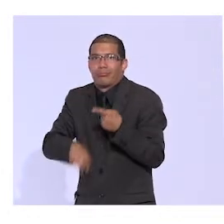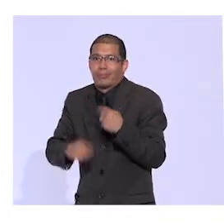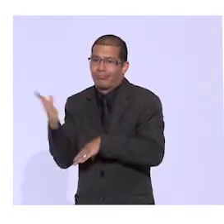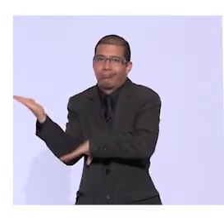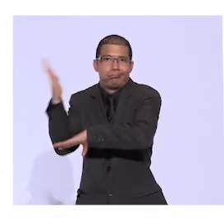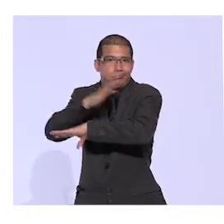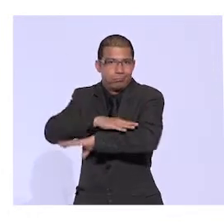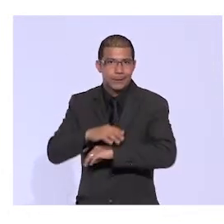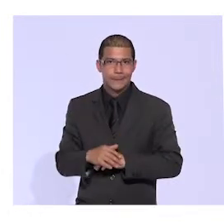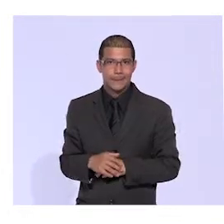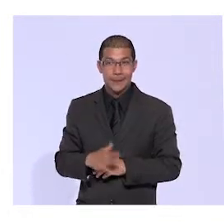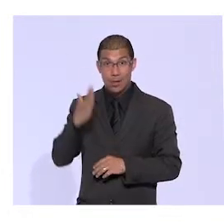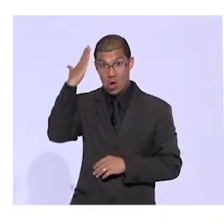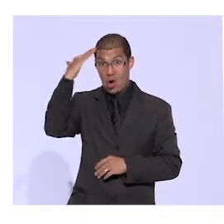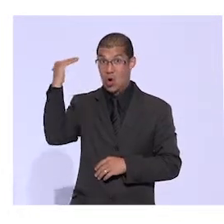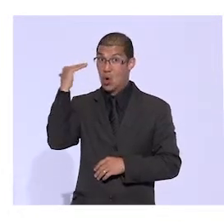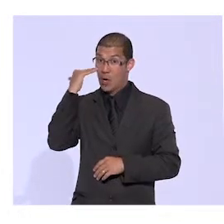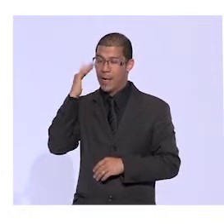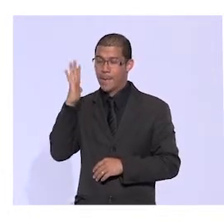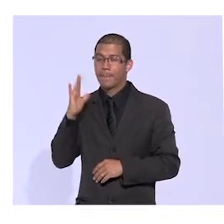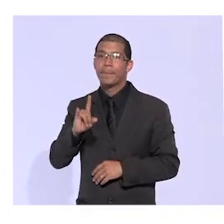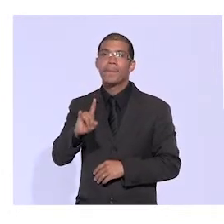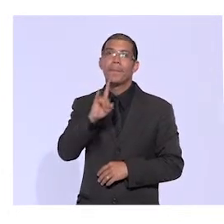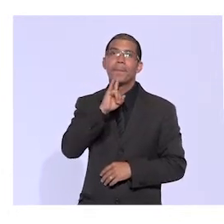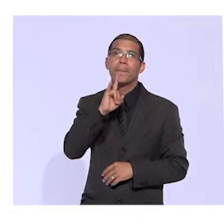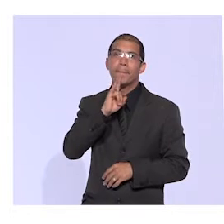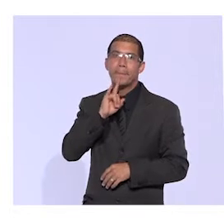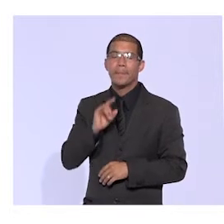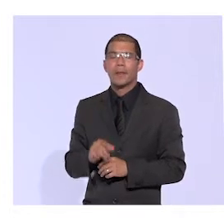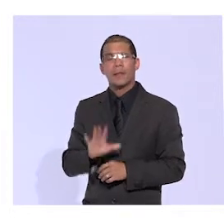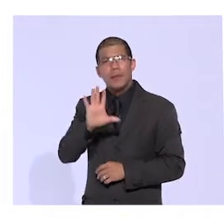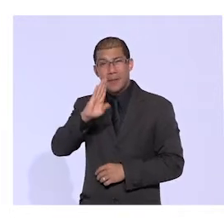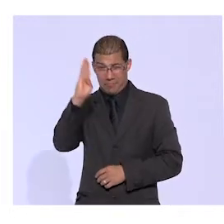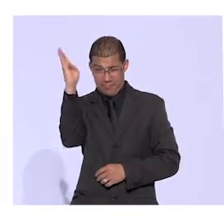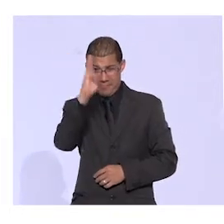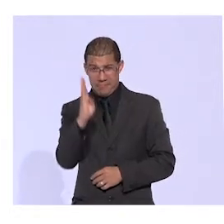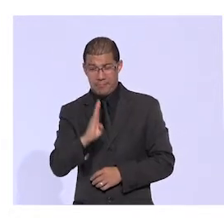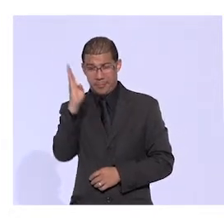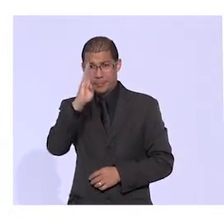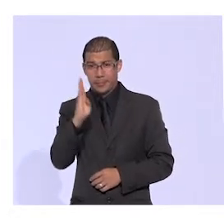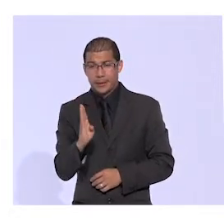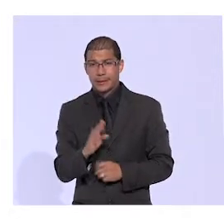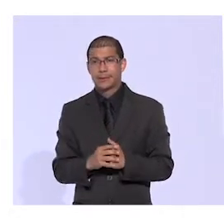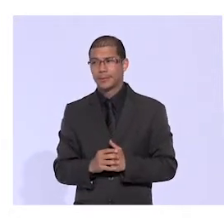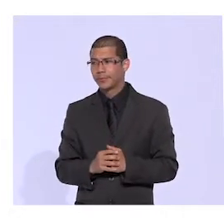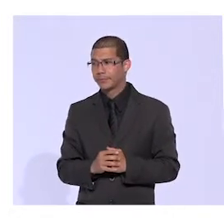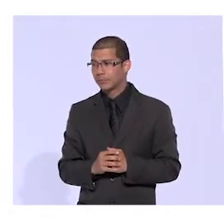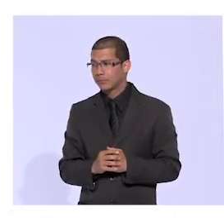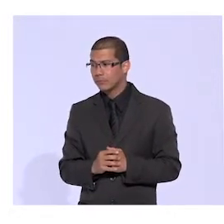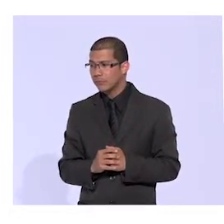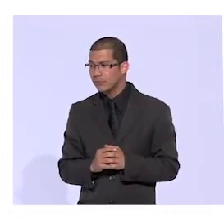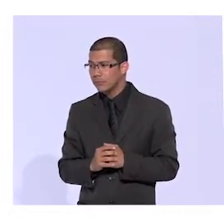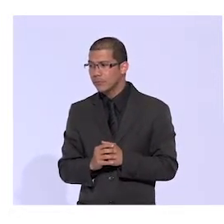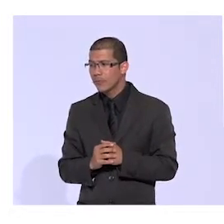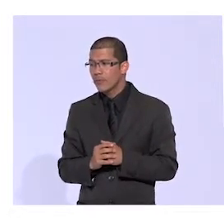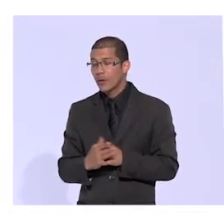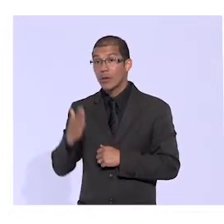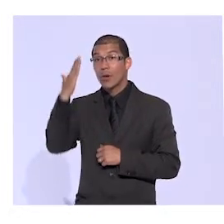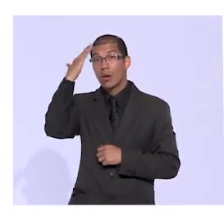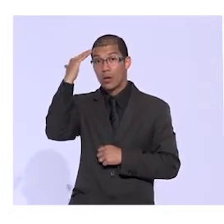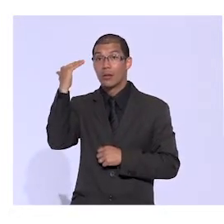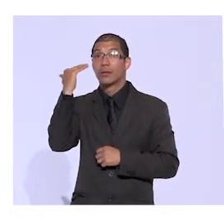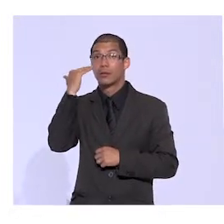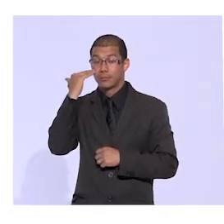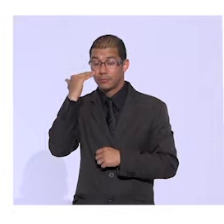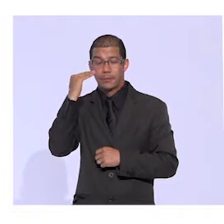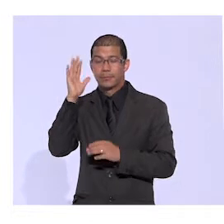completo, Corea, Estados Unidos son los que más, y sin embargo, Brasil, con un 55 el que menos. Fijaos que Colombia también es cierto